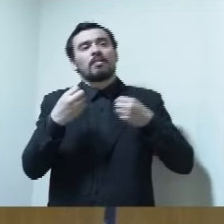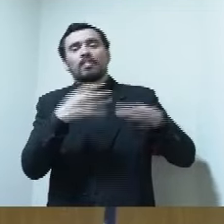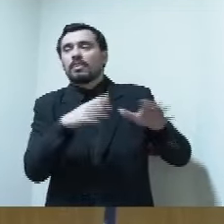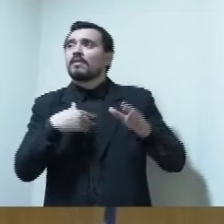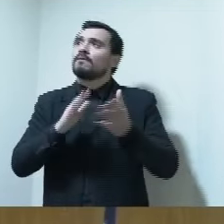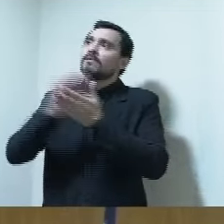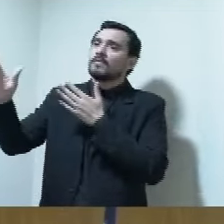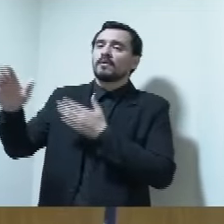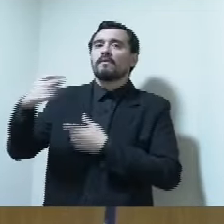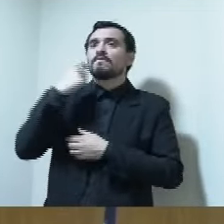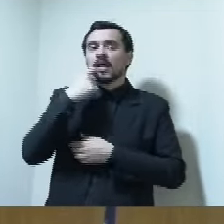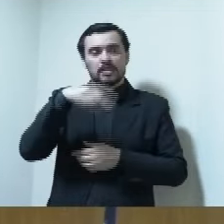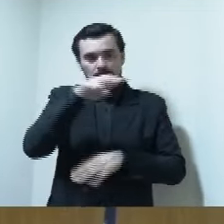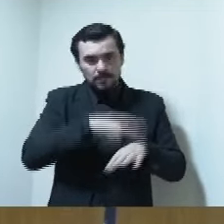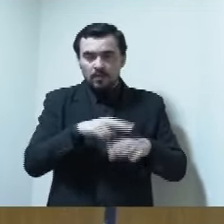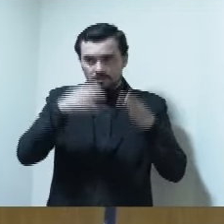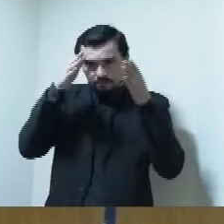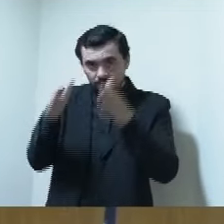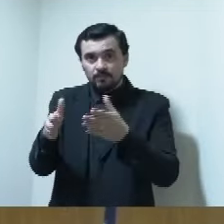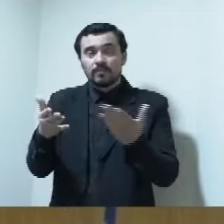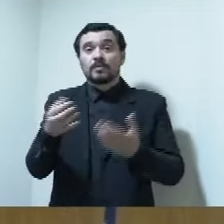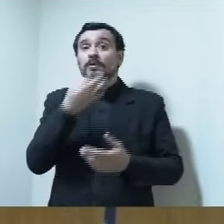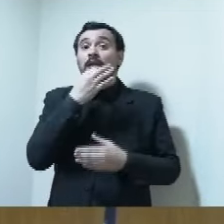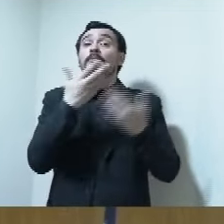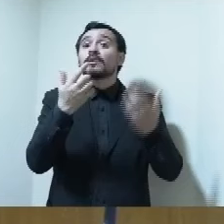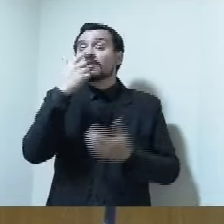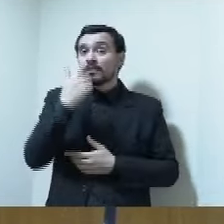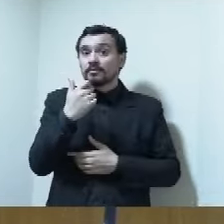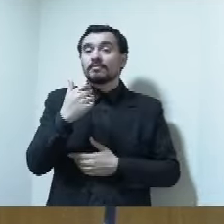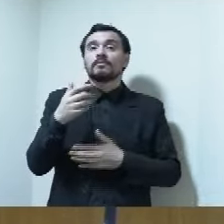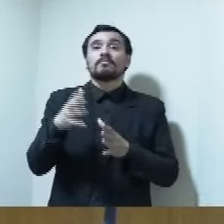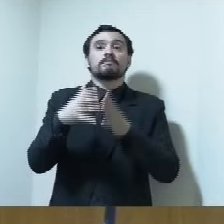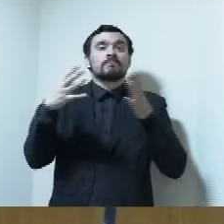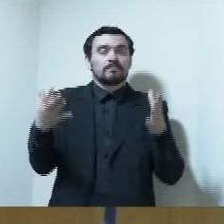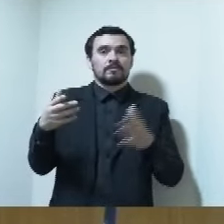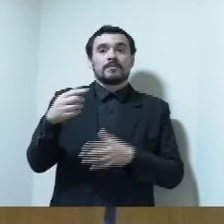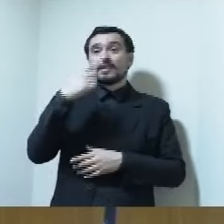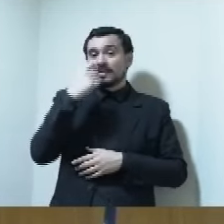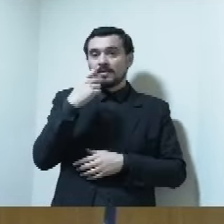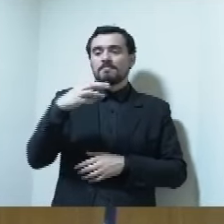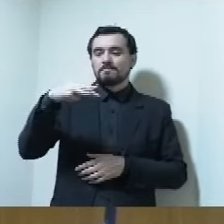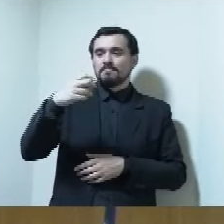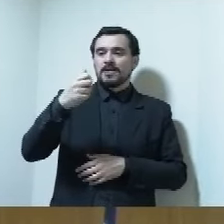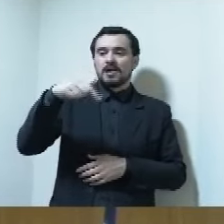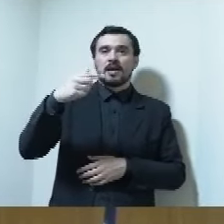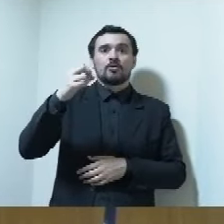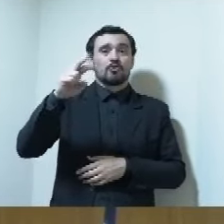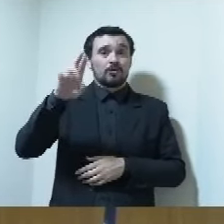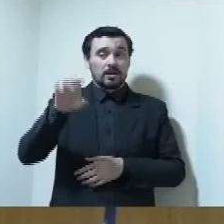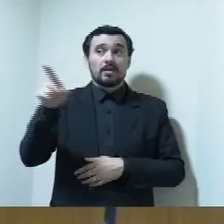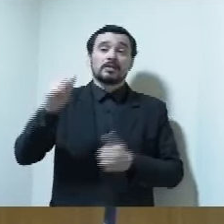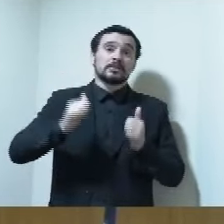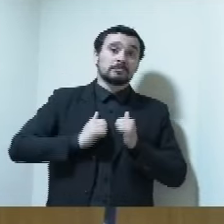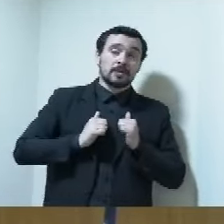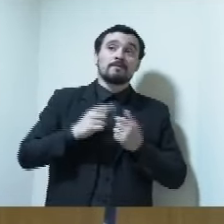falta de reconocimiento de sus compatriotas, como lo tuvo que hacer el inmenso Agustín Pío Barrios Mangoré, quien aún espera